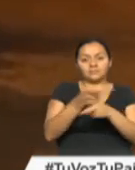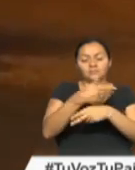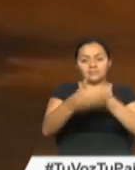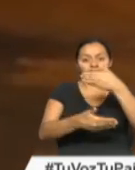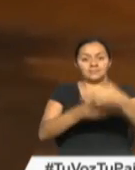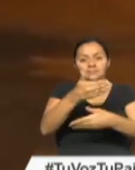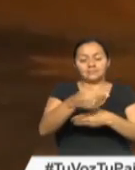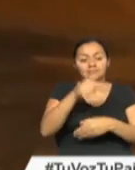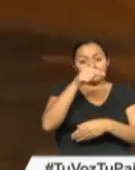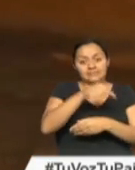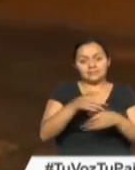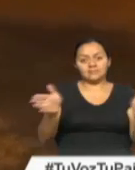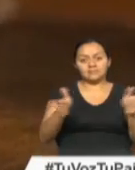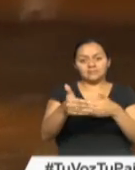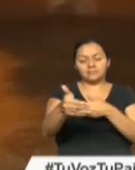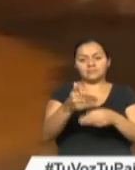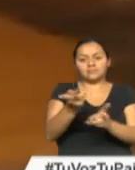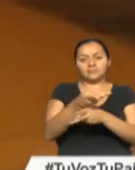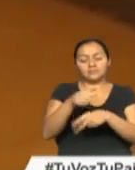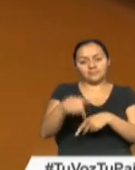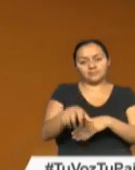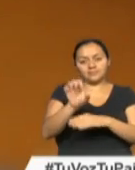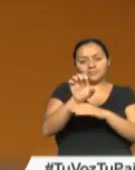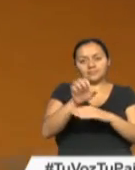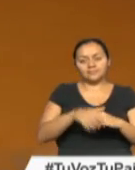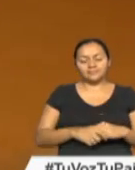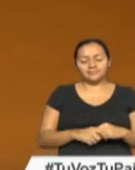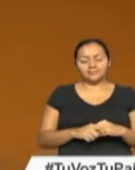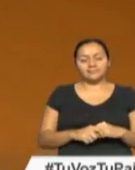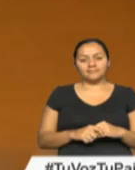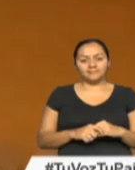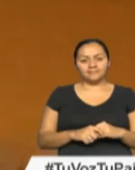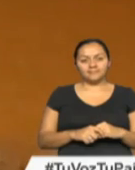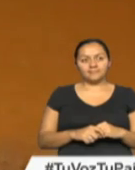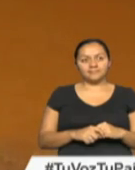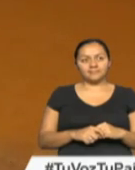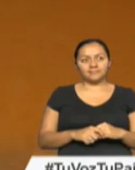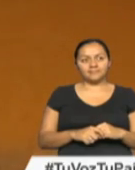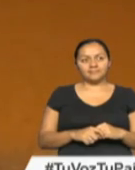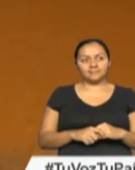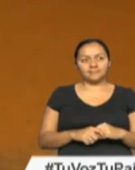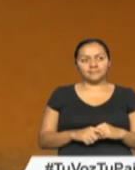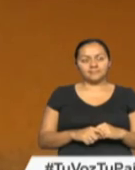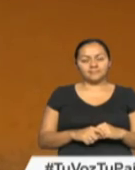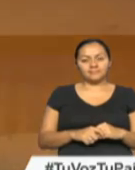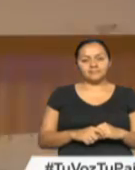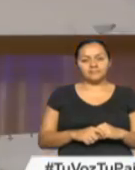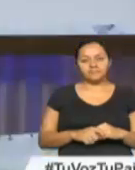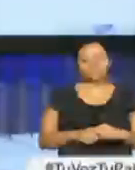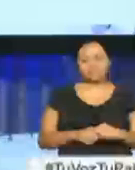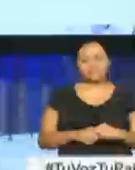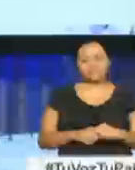de los pequeños y medianos agricultores del país. Carolina Díaz, Noticiero Ciudadano.